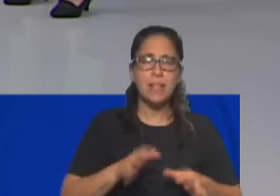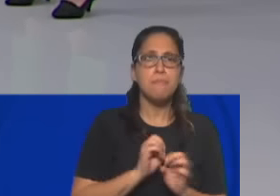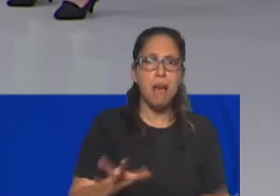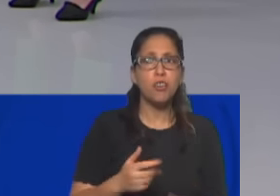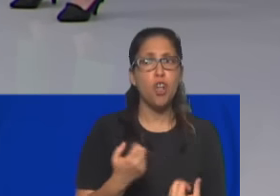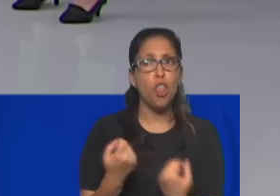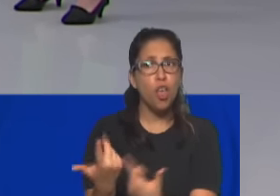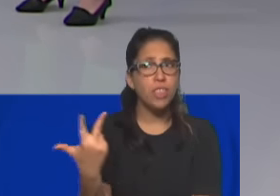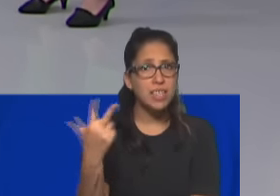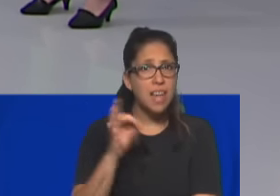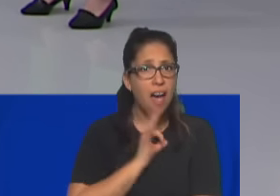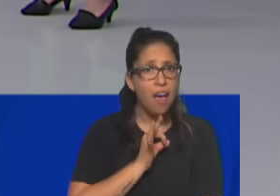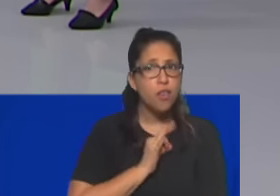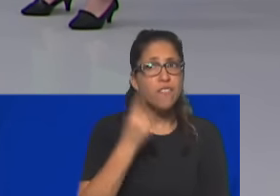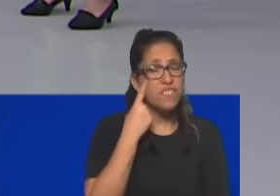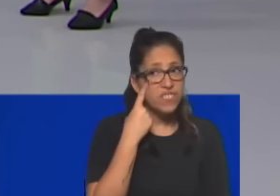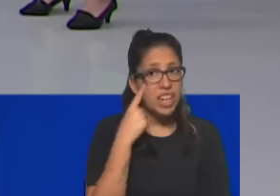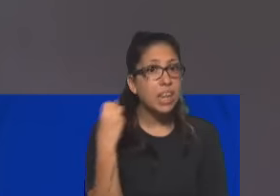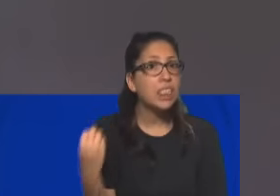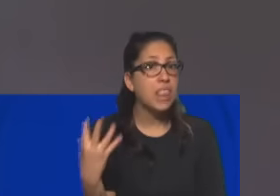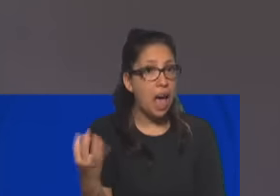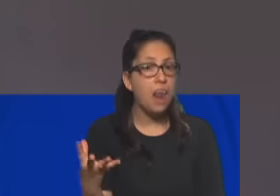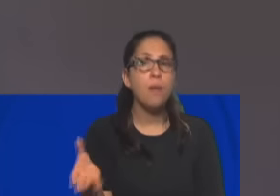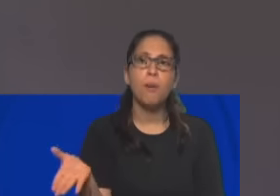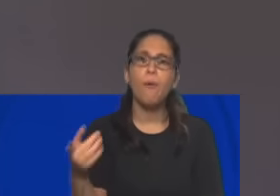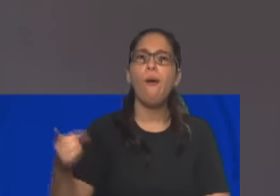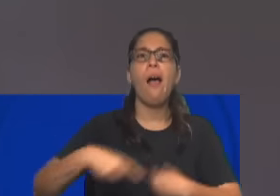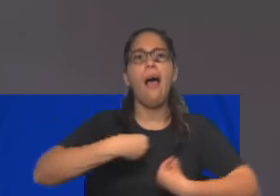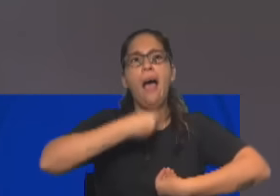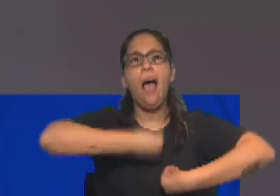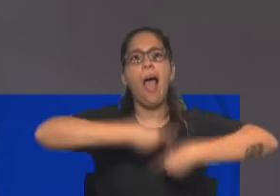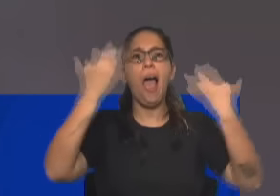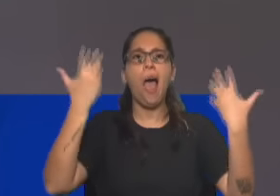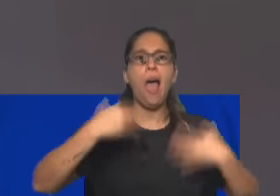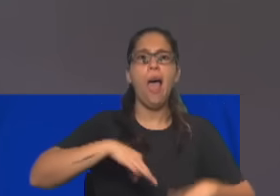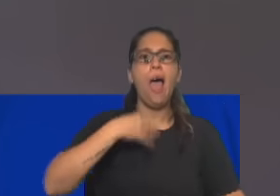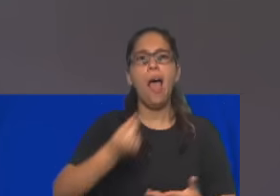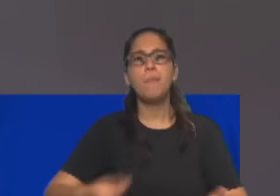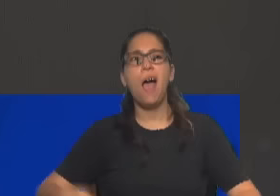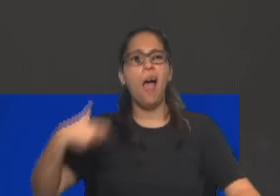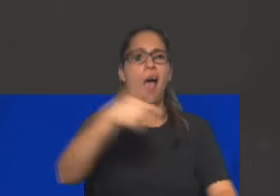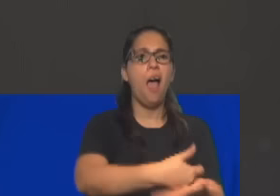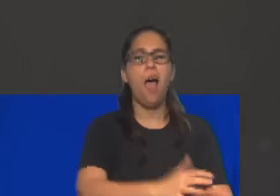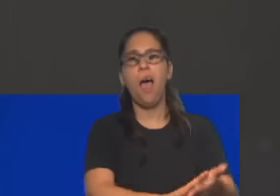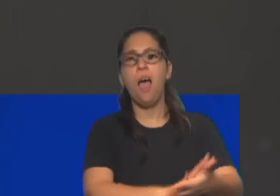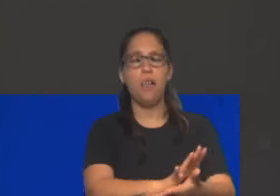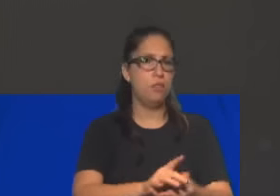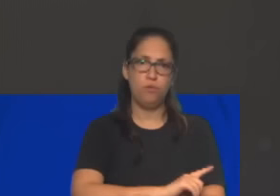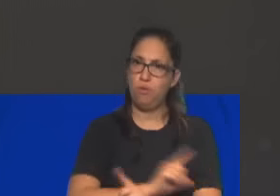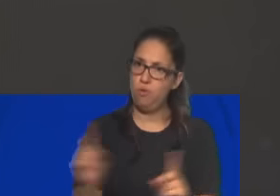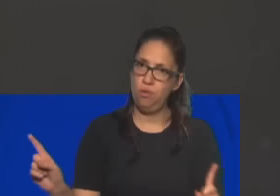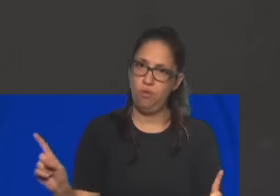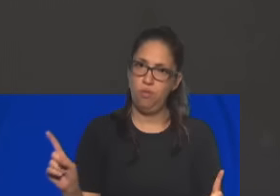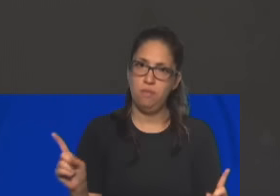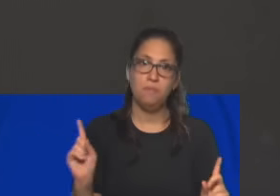años y fíjate Cómo te portas porque no puedes ir haciendo lo que queres por la vida y Arreglándolo con dinero Exactamente Bueno lo que el